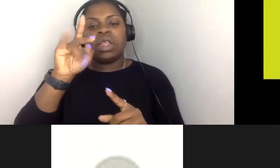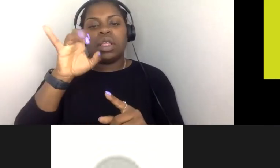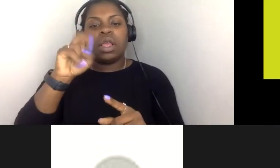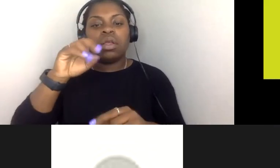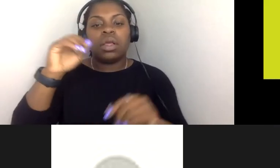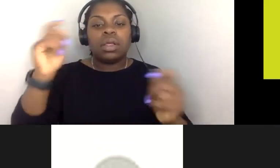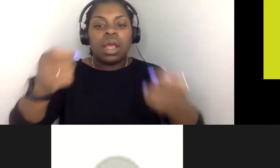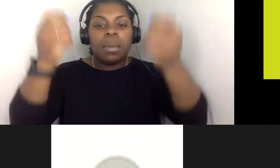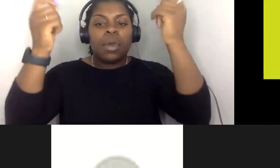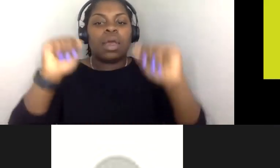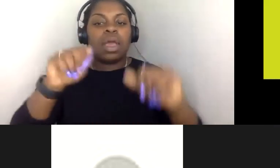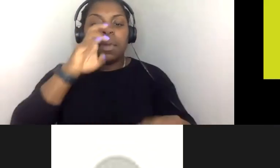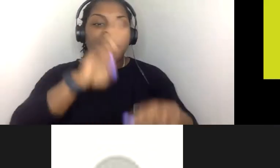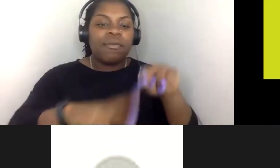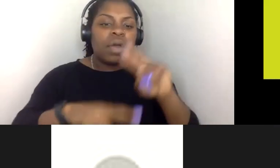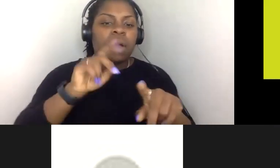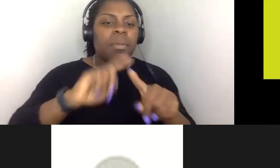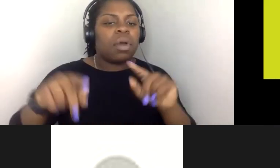pero pueden ser